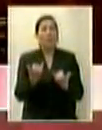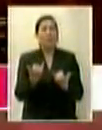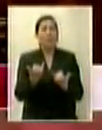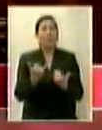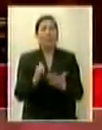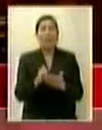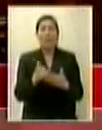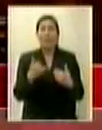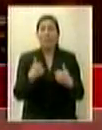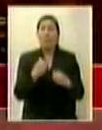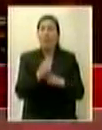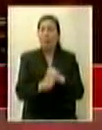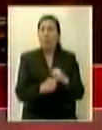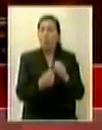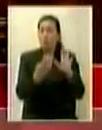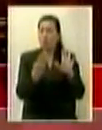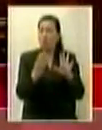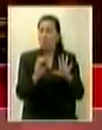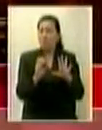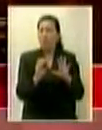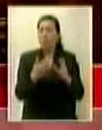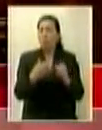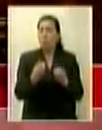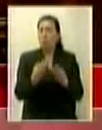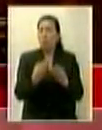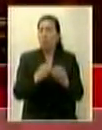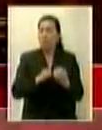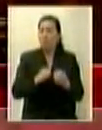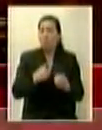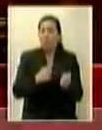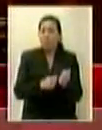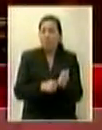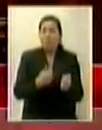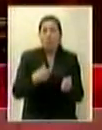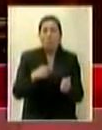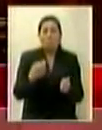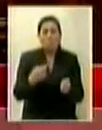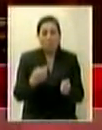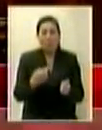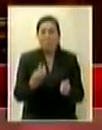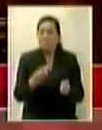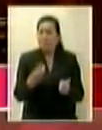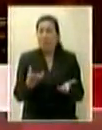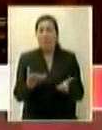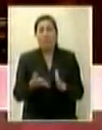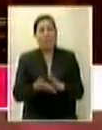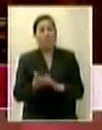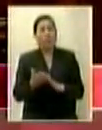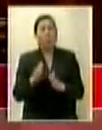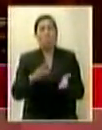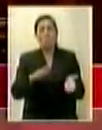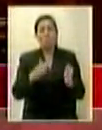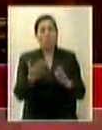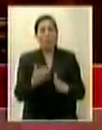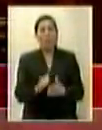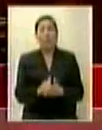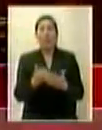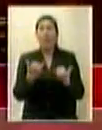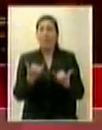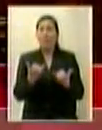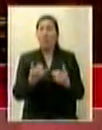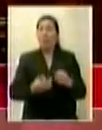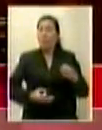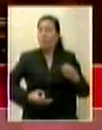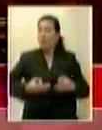innoble que ocurrió en el 90. Muchos de nuestras familias, nuestros hijos, nuestros hermanos, nuestros padres se fueron al más allá. Este acto